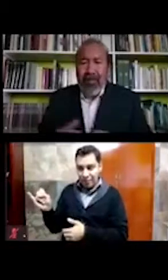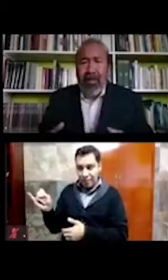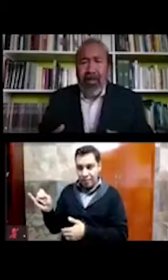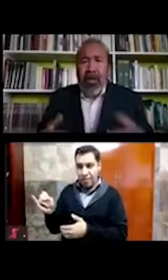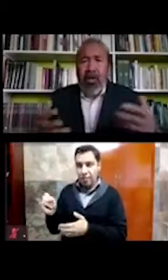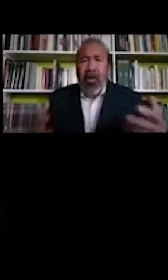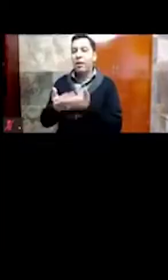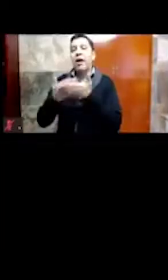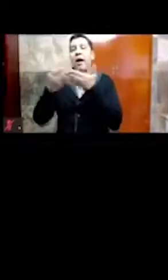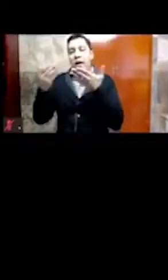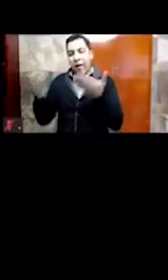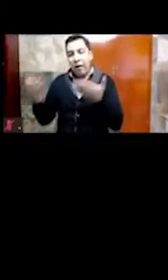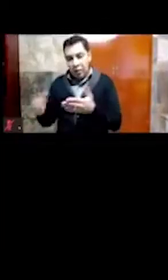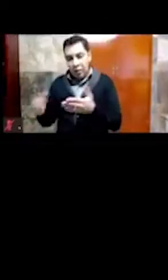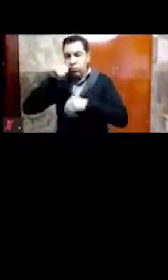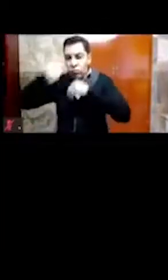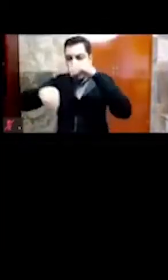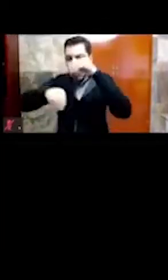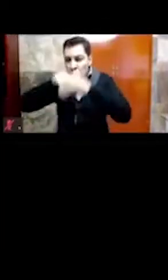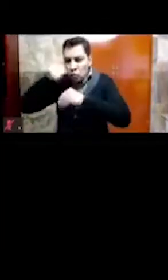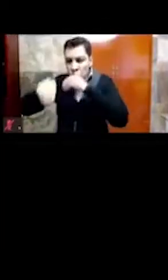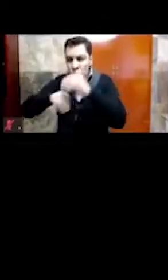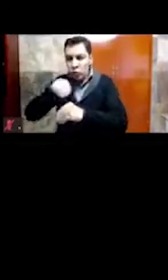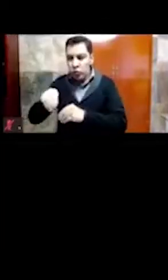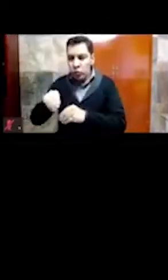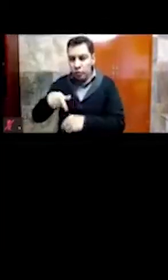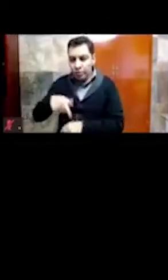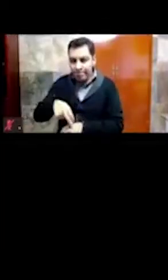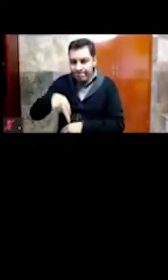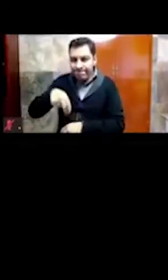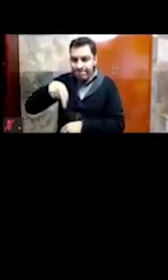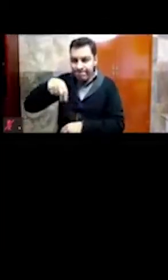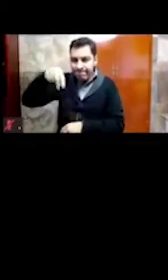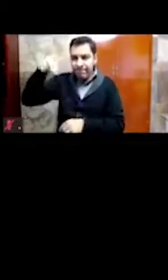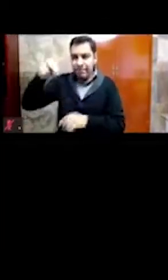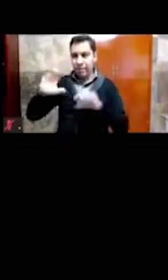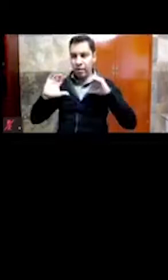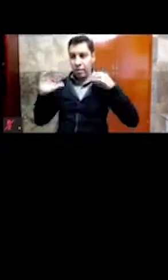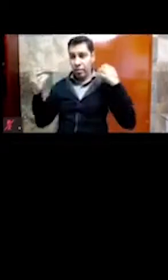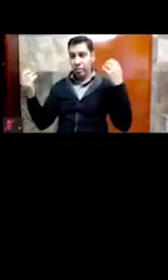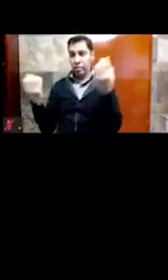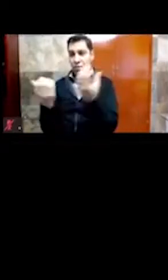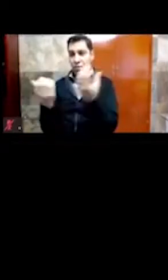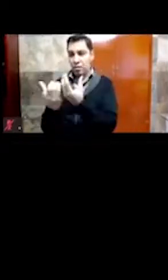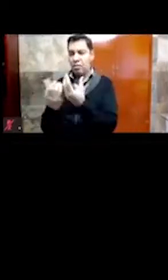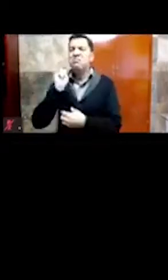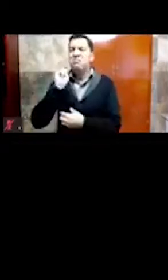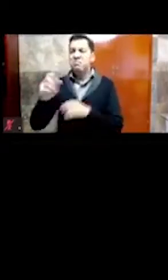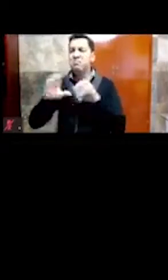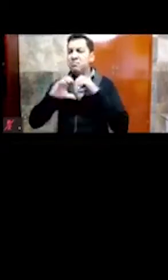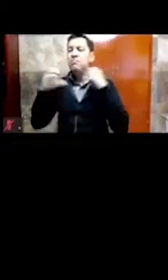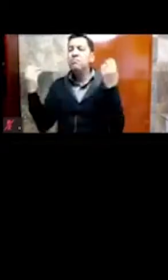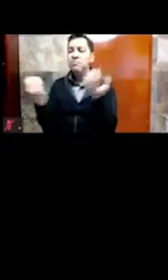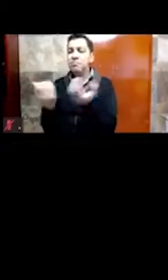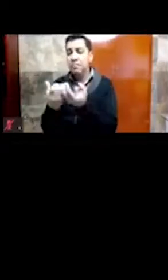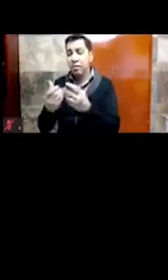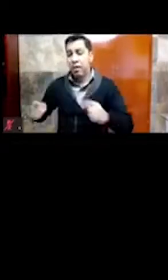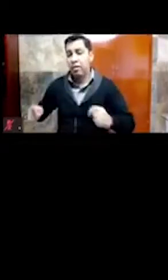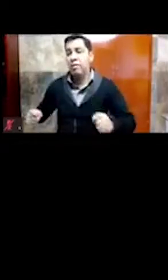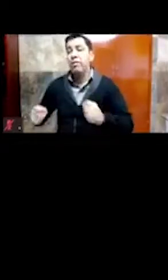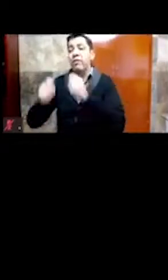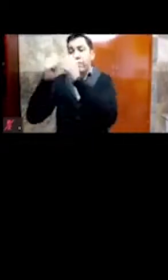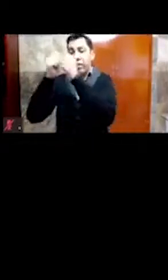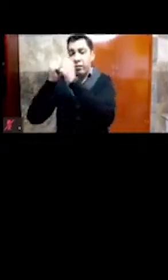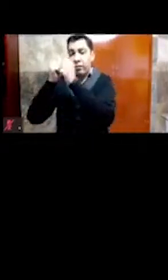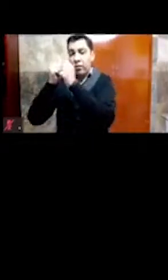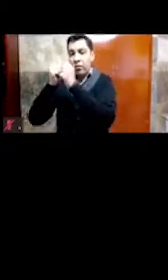con su escalinata, con su templo redondo, y que tenía el acceso a las formas de las fauces de una